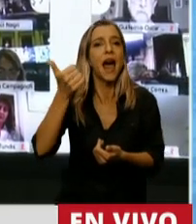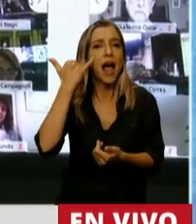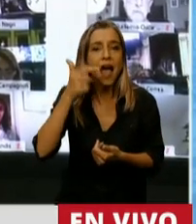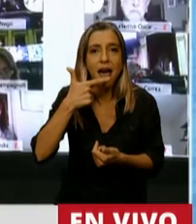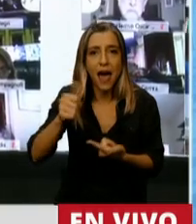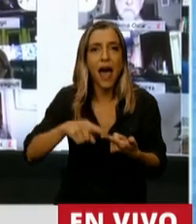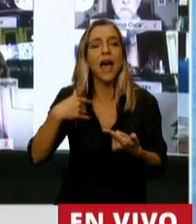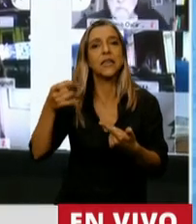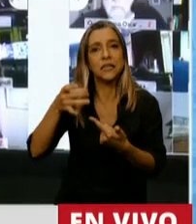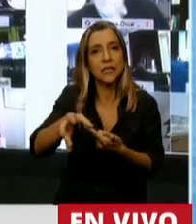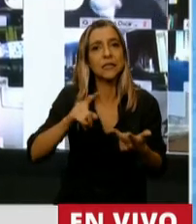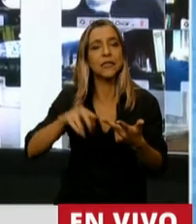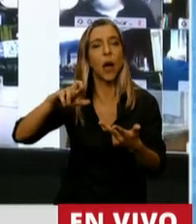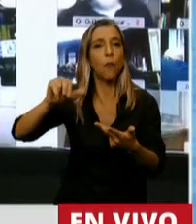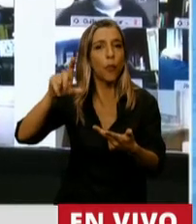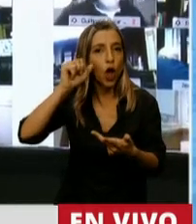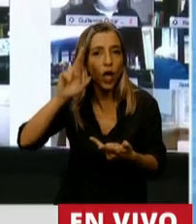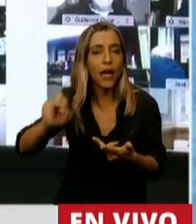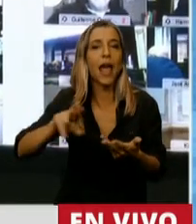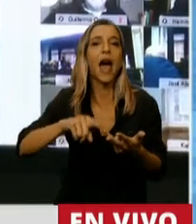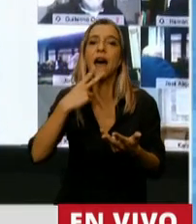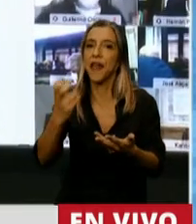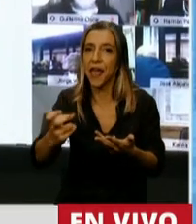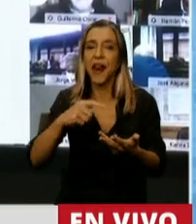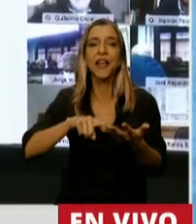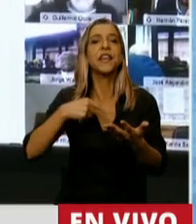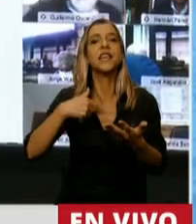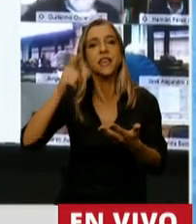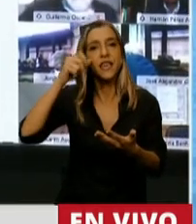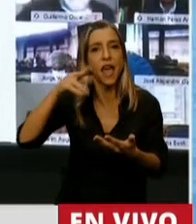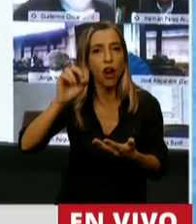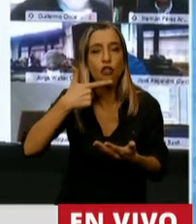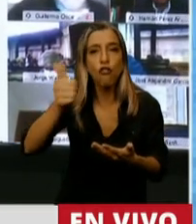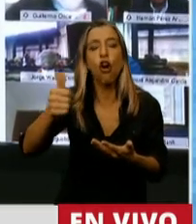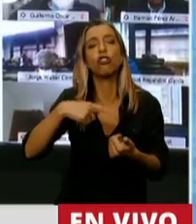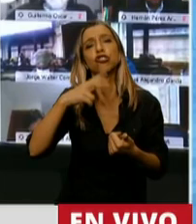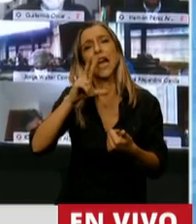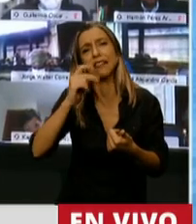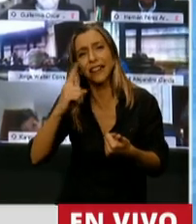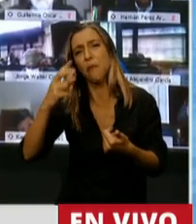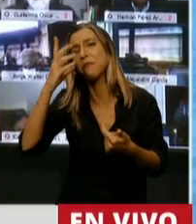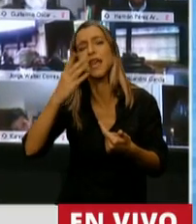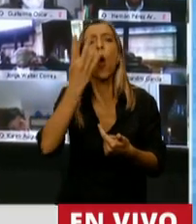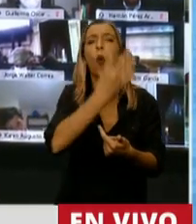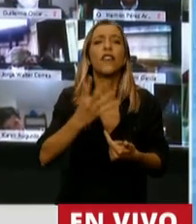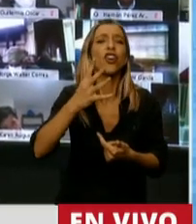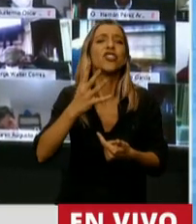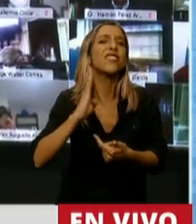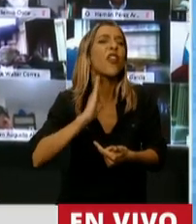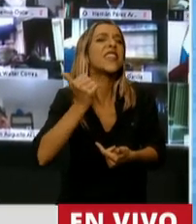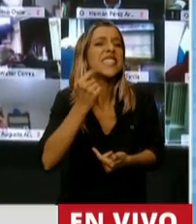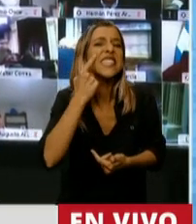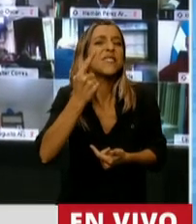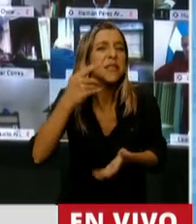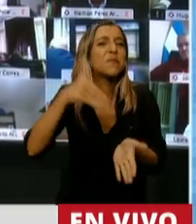ferroviarias, Procrear 63.000, 42.000 energía, diputado. Enosa 30.000, ya estoy terminando, 416.000 millones de